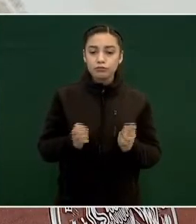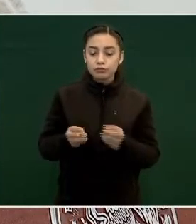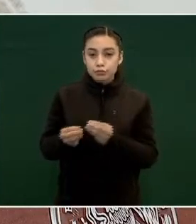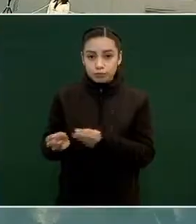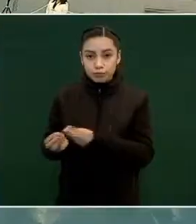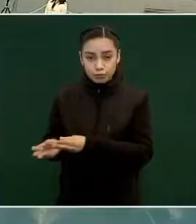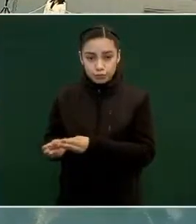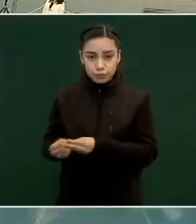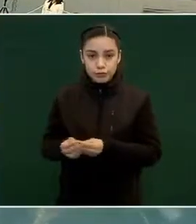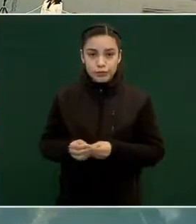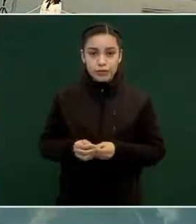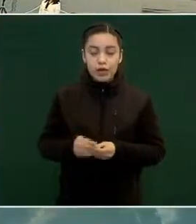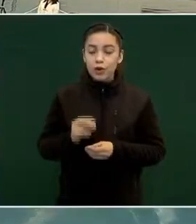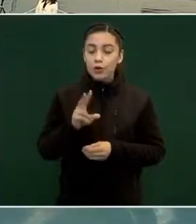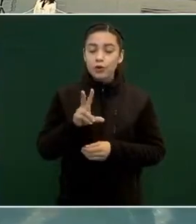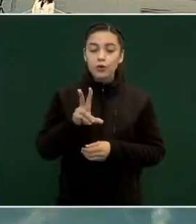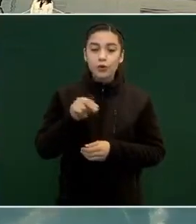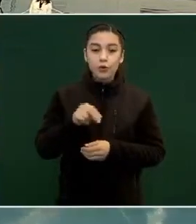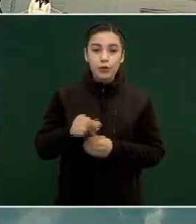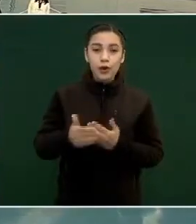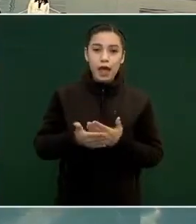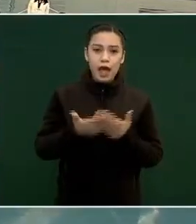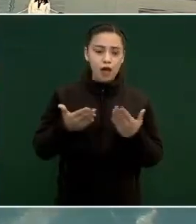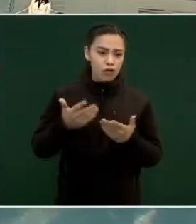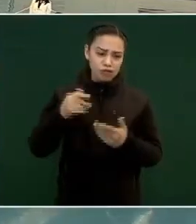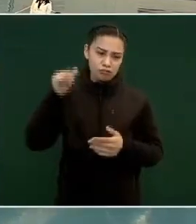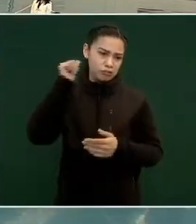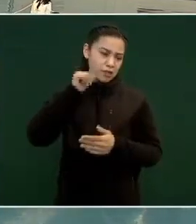no ahora, de siempre.